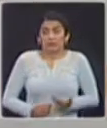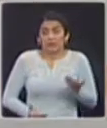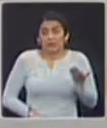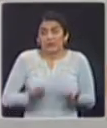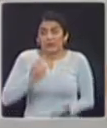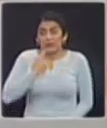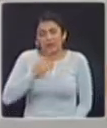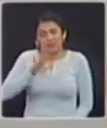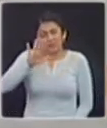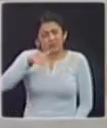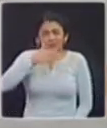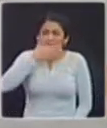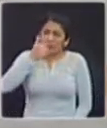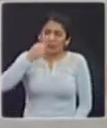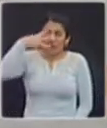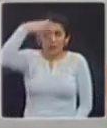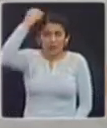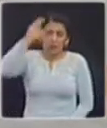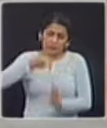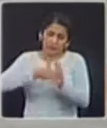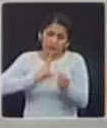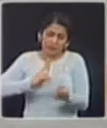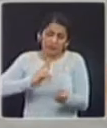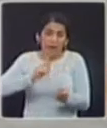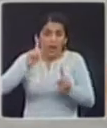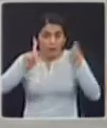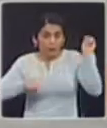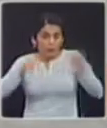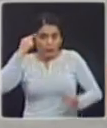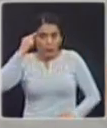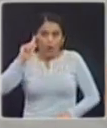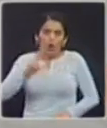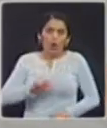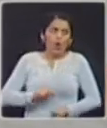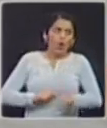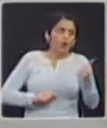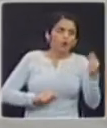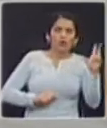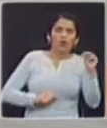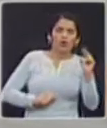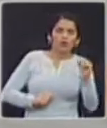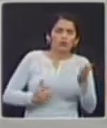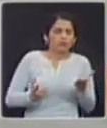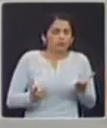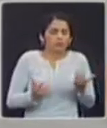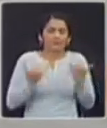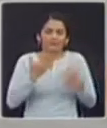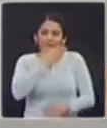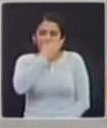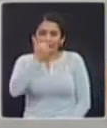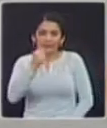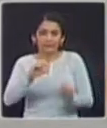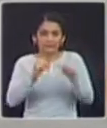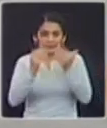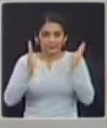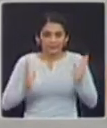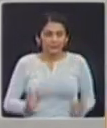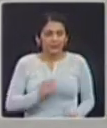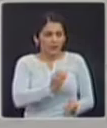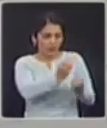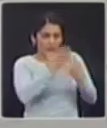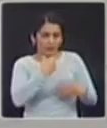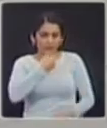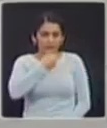dé un paso al costado. Pero escuchemos algunas de las versiones, de las declaraciones de los asambleístas del bloque oficialista.